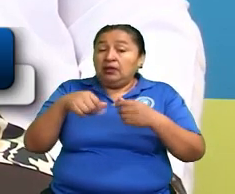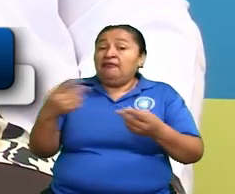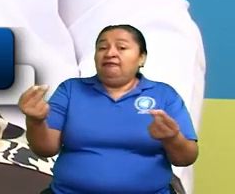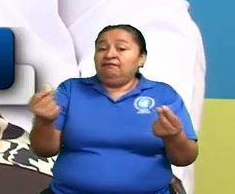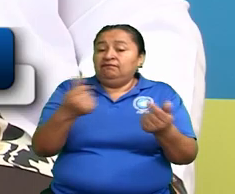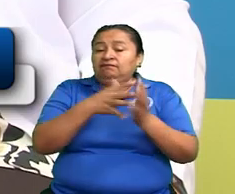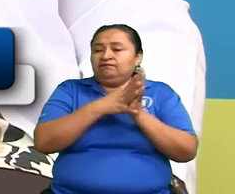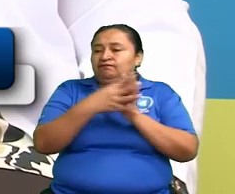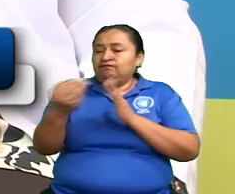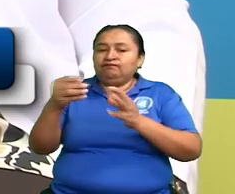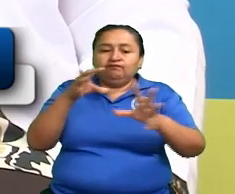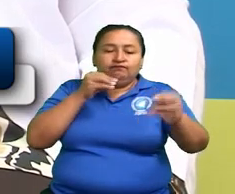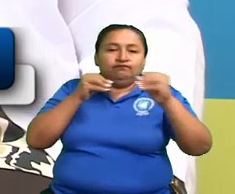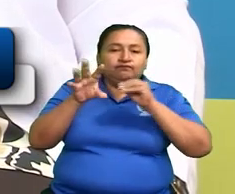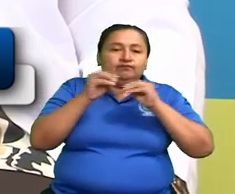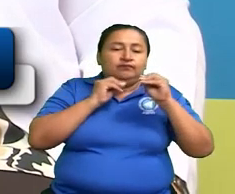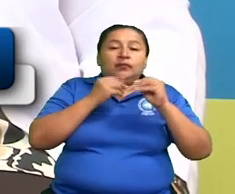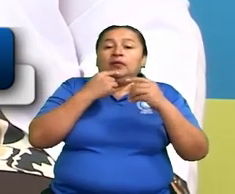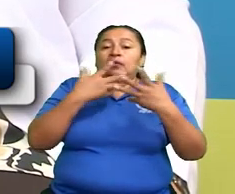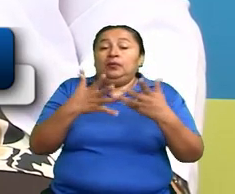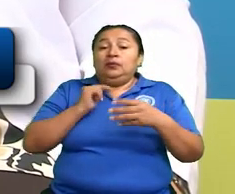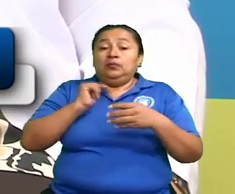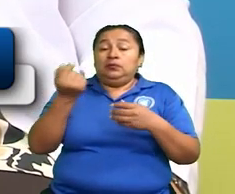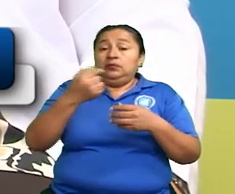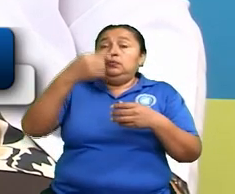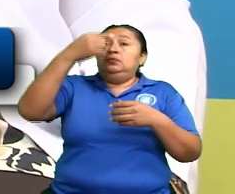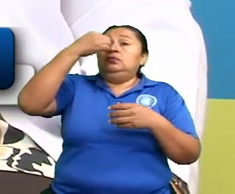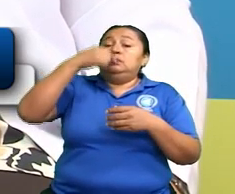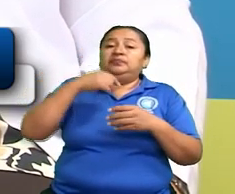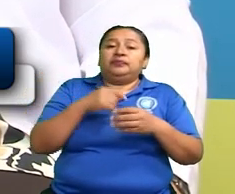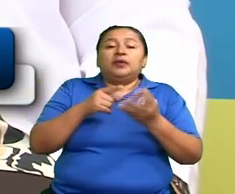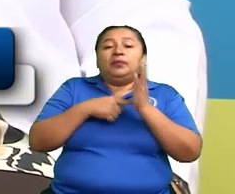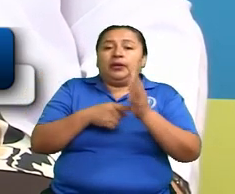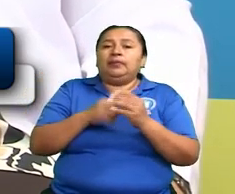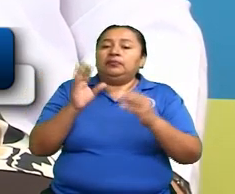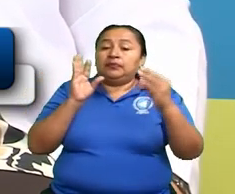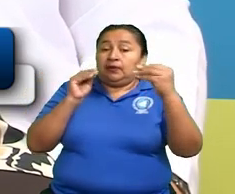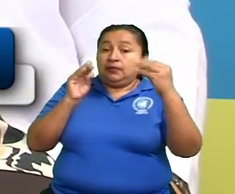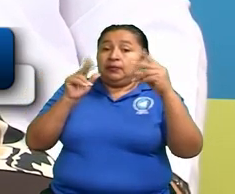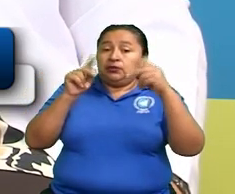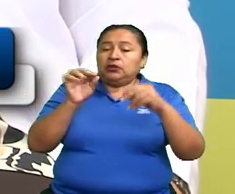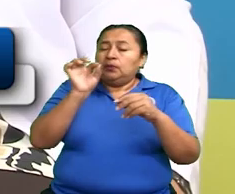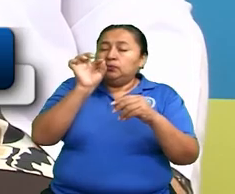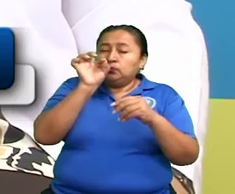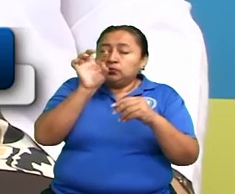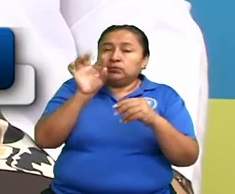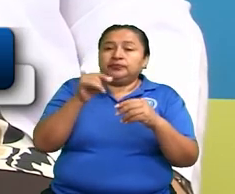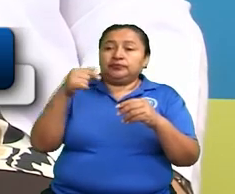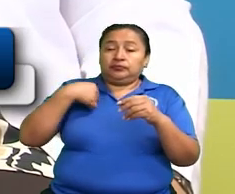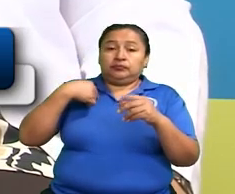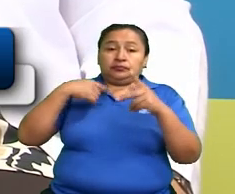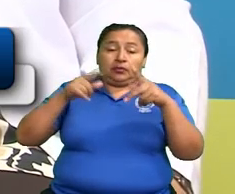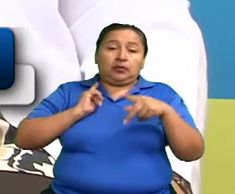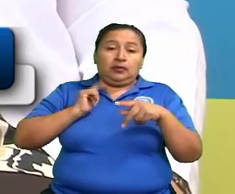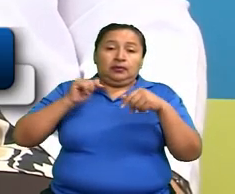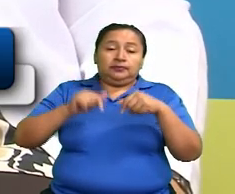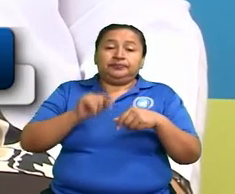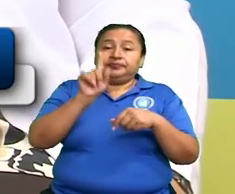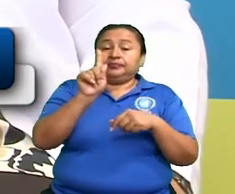de percibirla, porque con solo las gotitas de flujo al hablar con usted o al toser, y soy una persona portadora